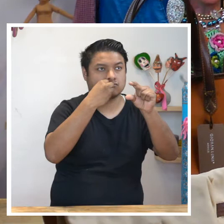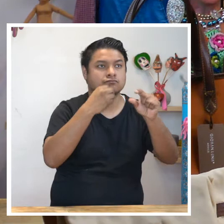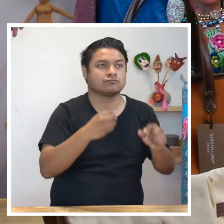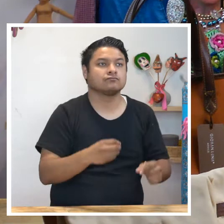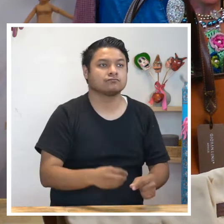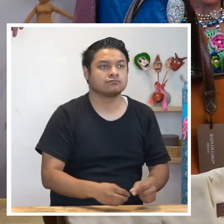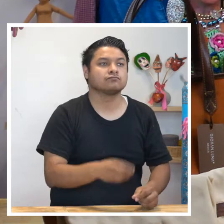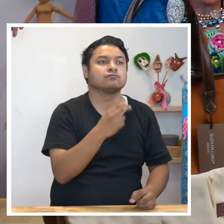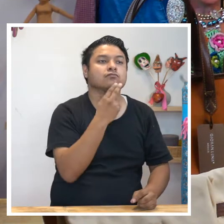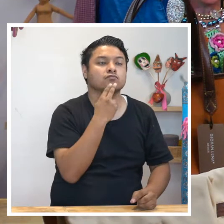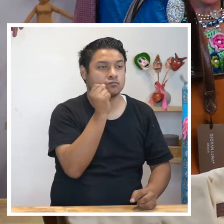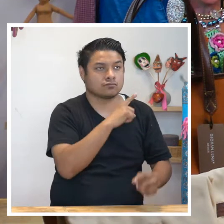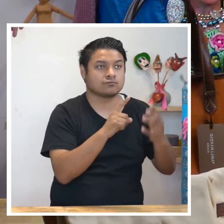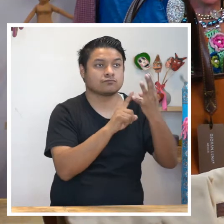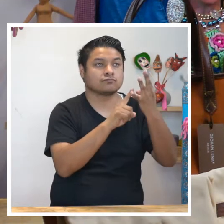Flexómetro.